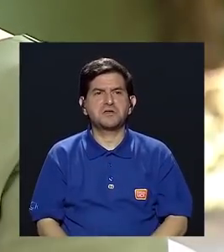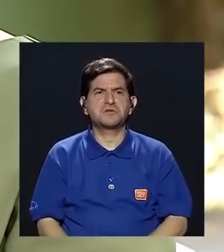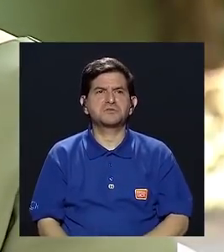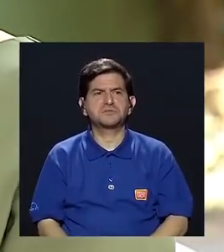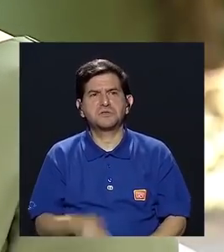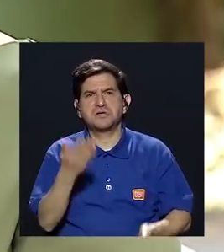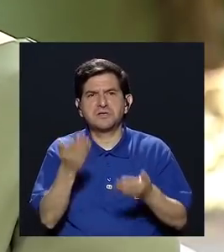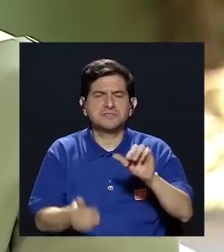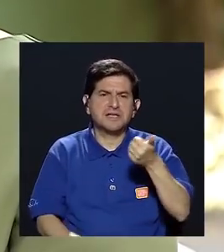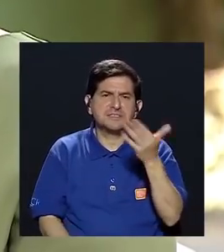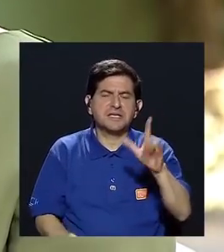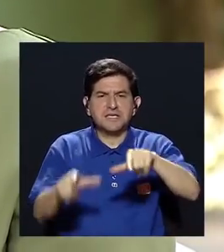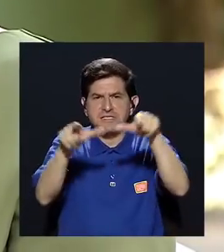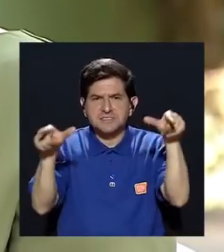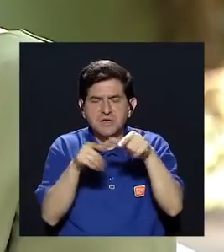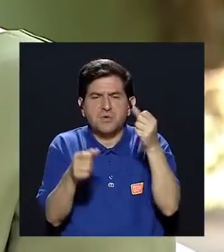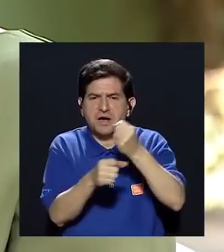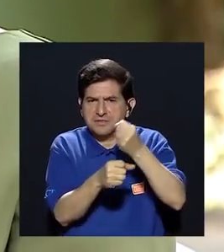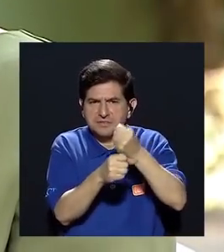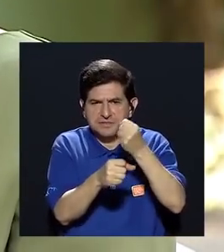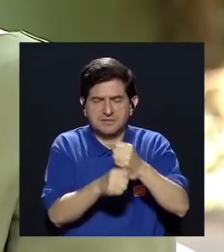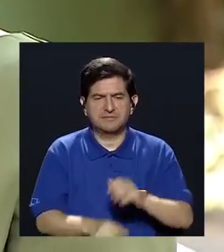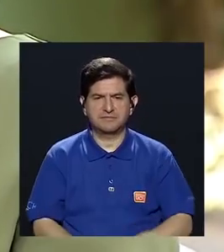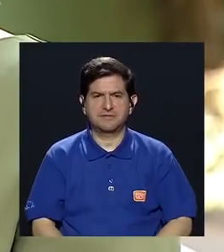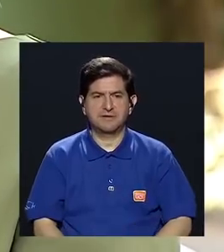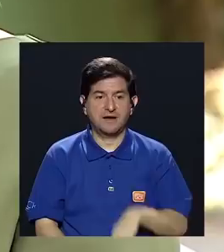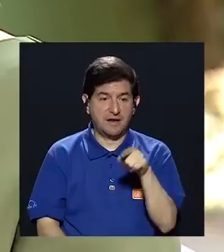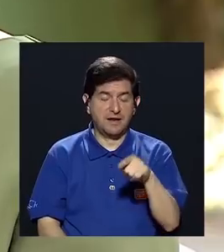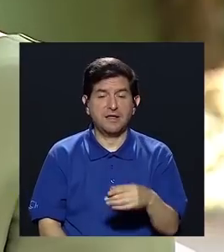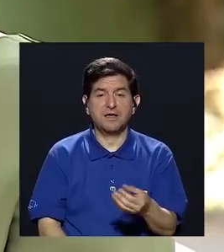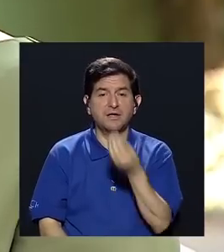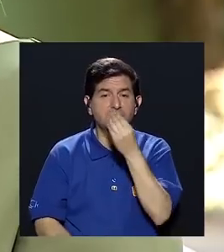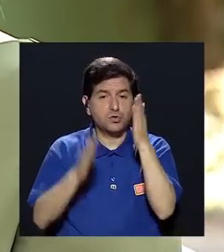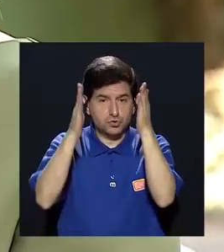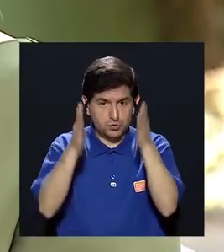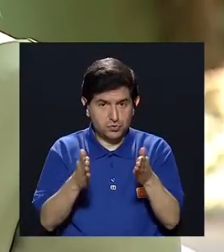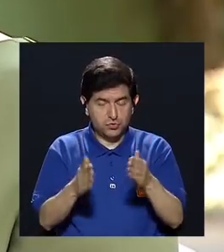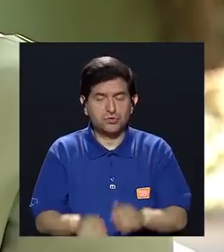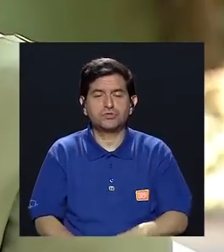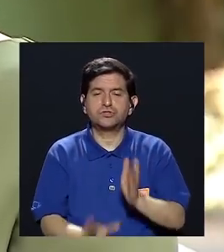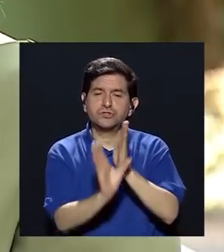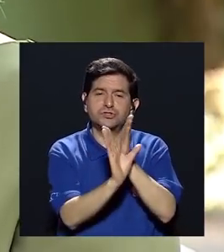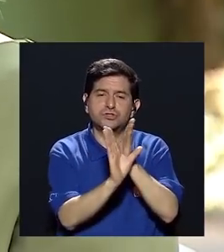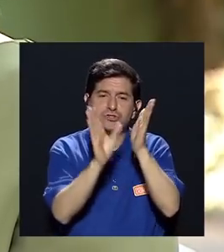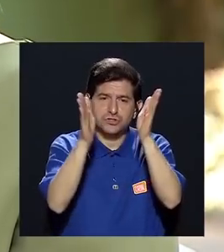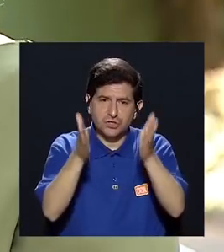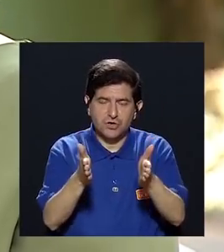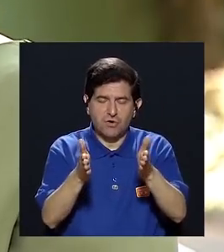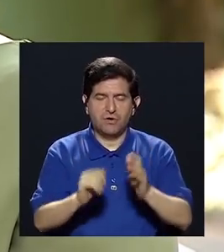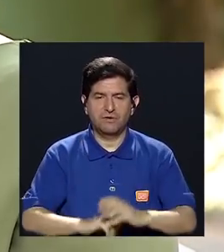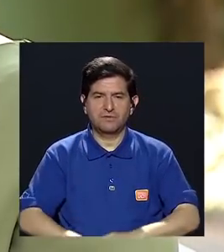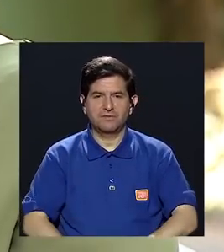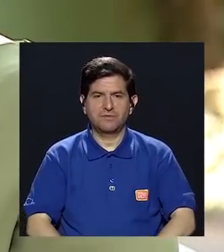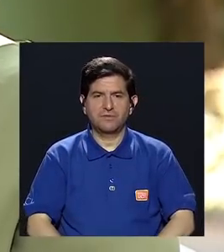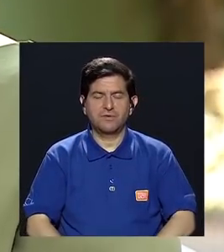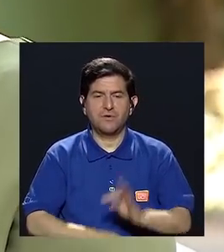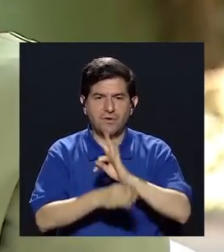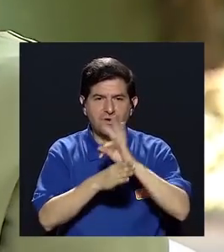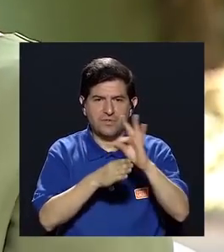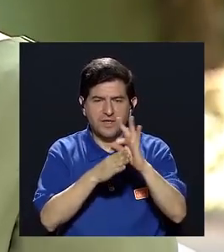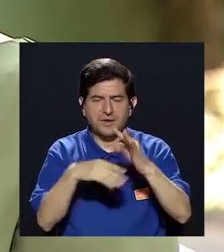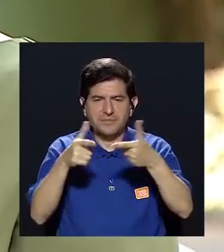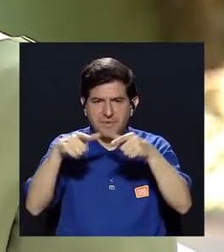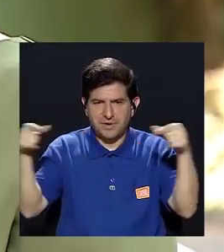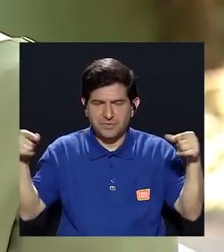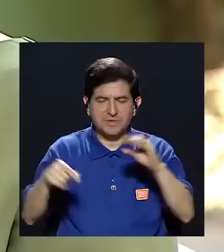20 establecimientos, y ellos son nutricionista, psicólogo, terapeuta